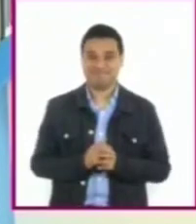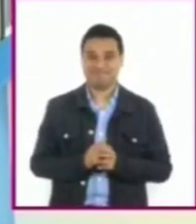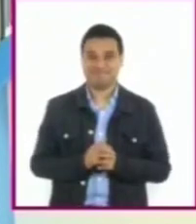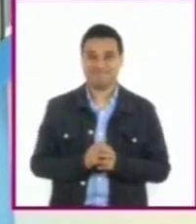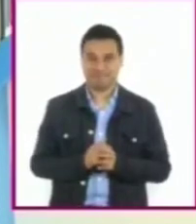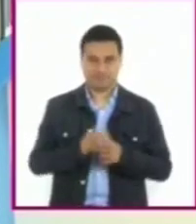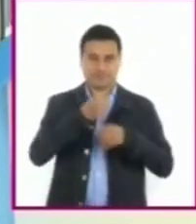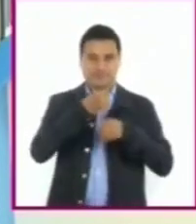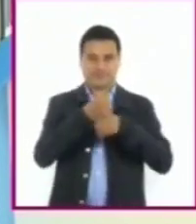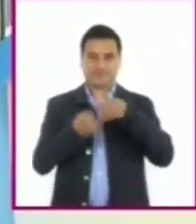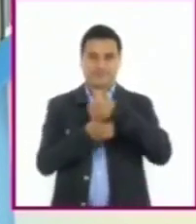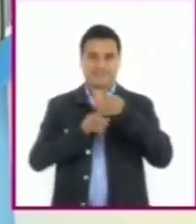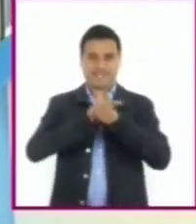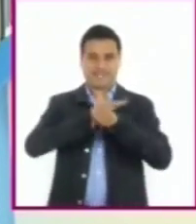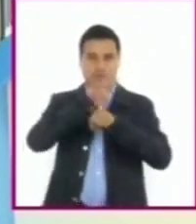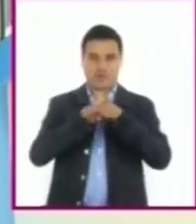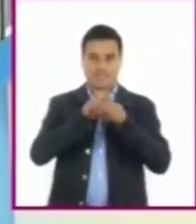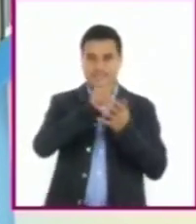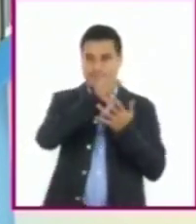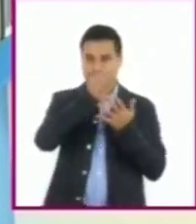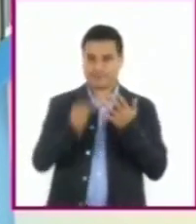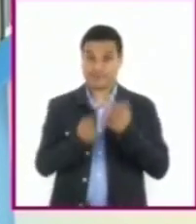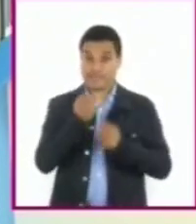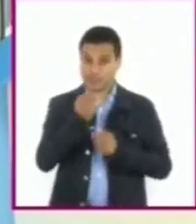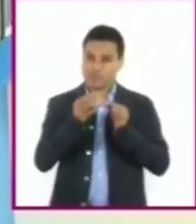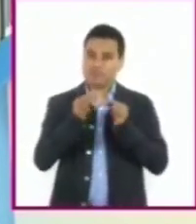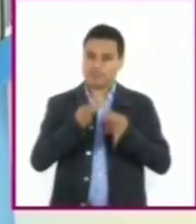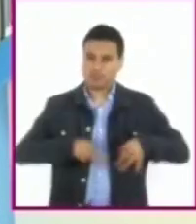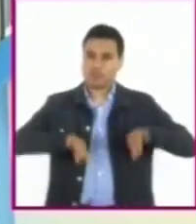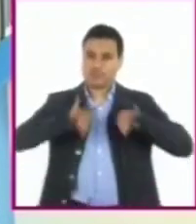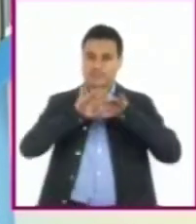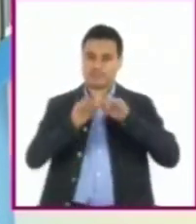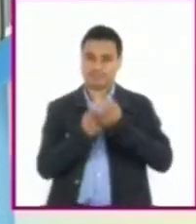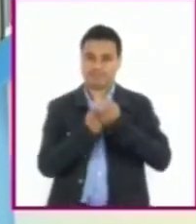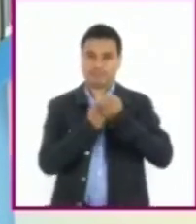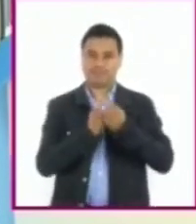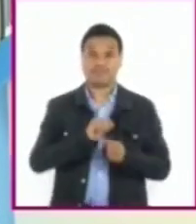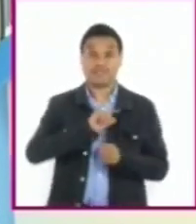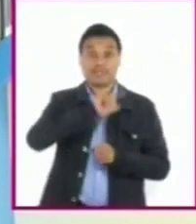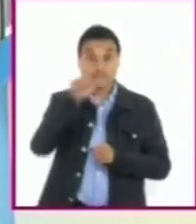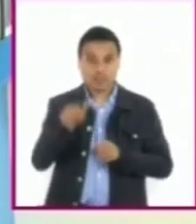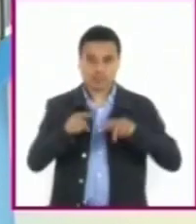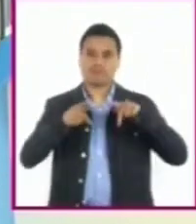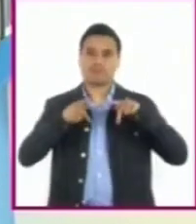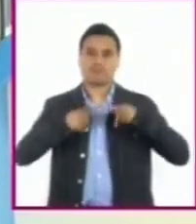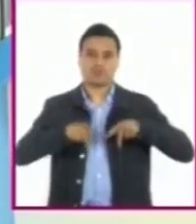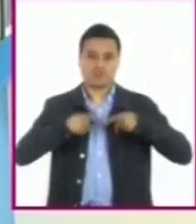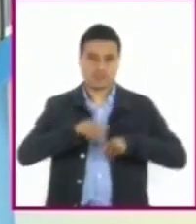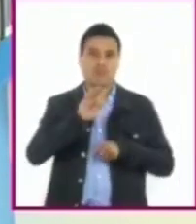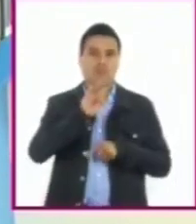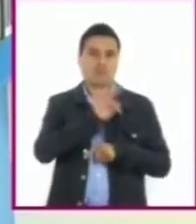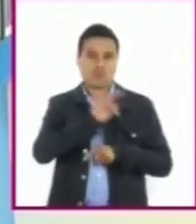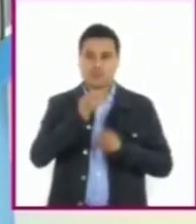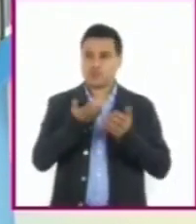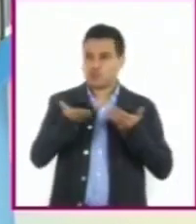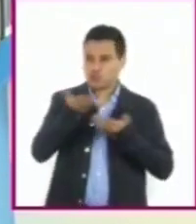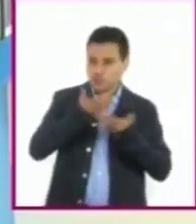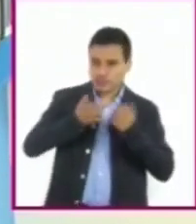Los componentes naturales son la base de los demás, donde el social se desenvuelve mediante sus manifestaciones